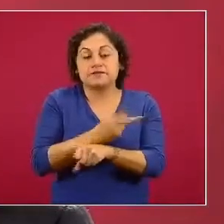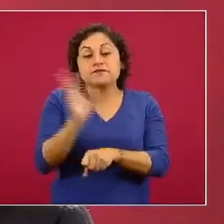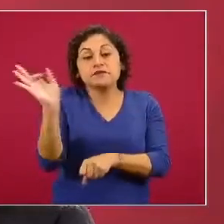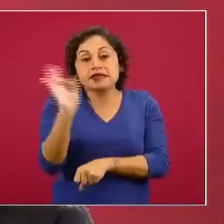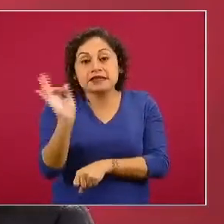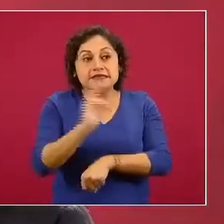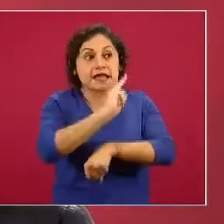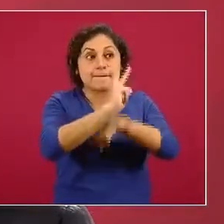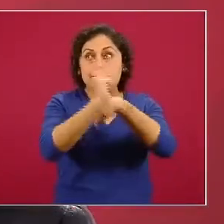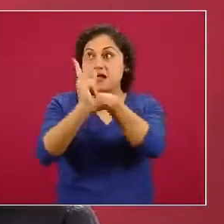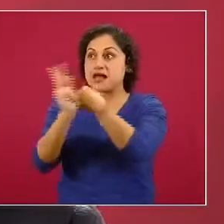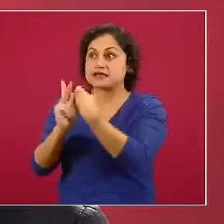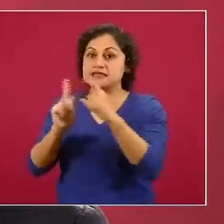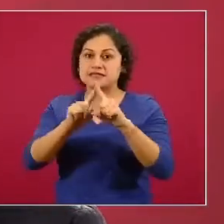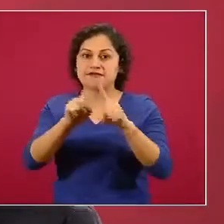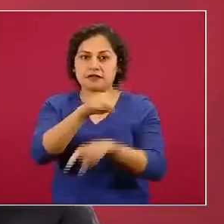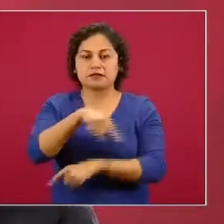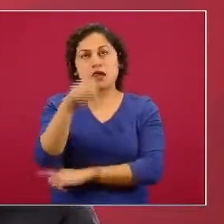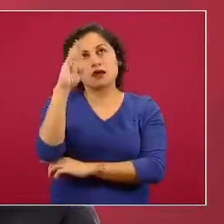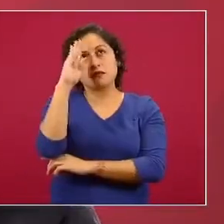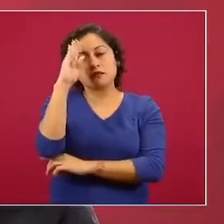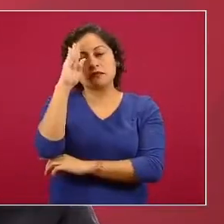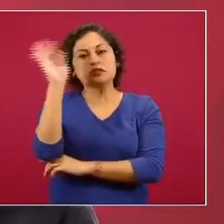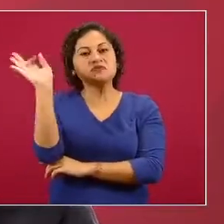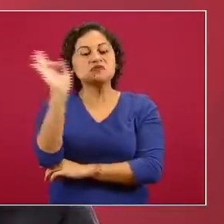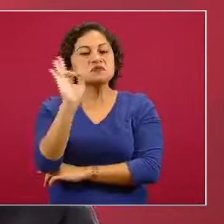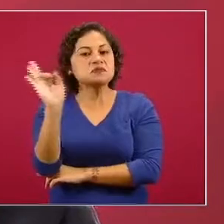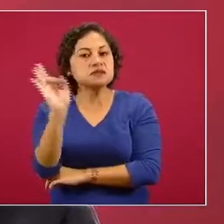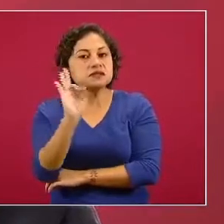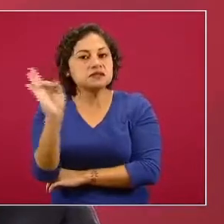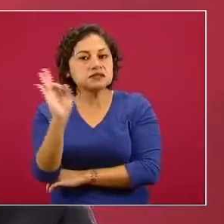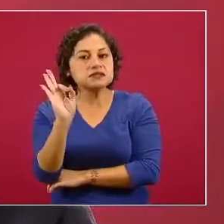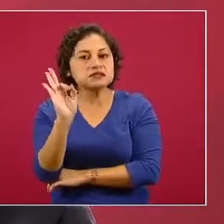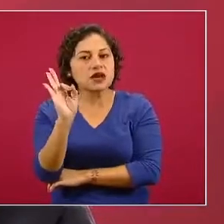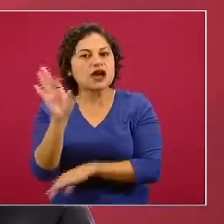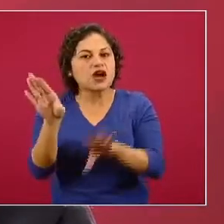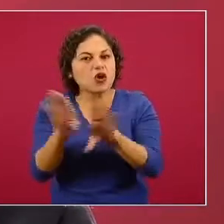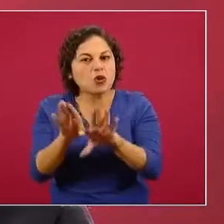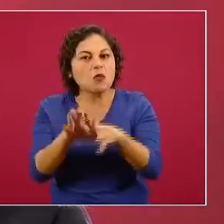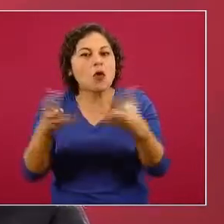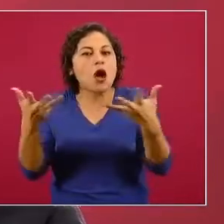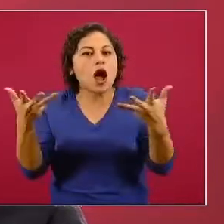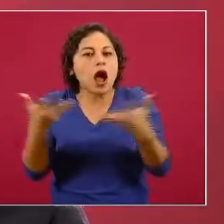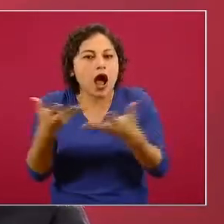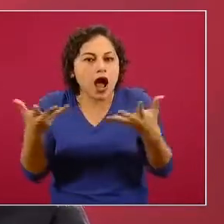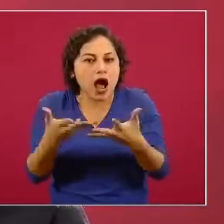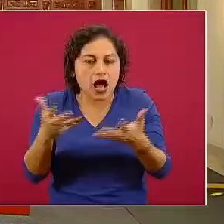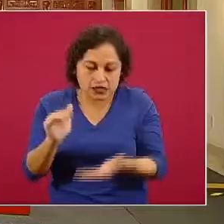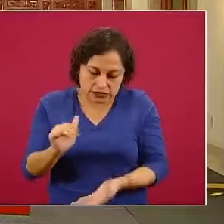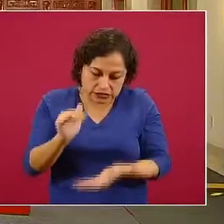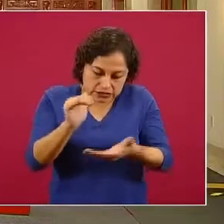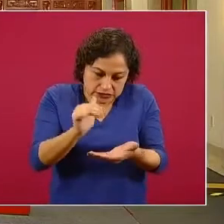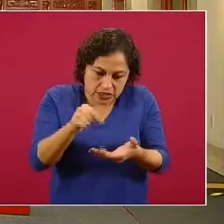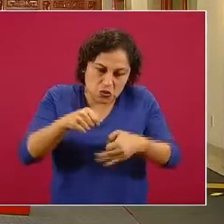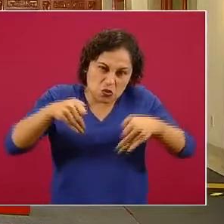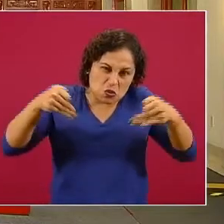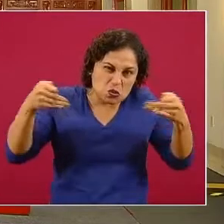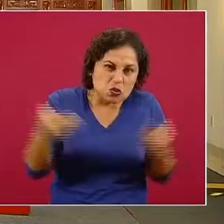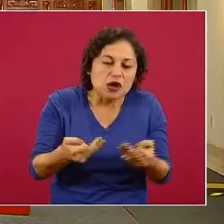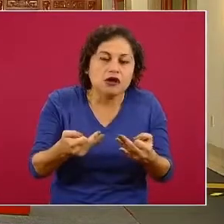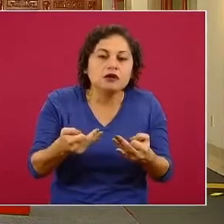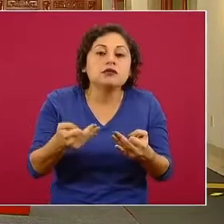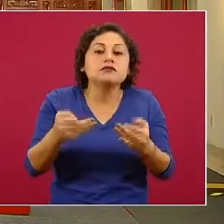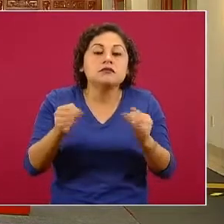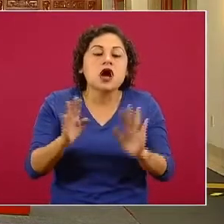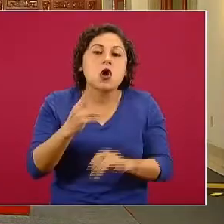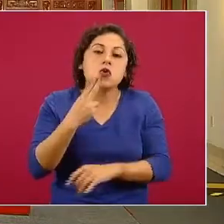posiblemente incluido México, eventualmente considerarán tener una red de ultracongelación si se estima que la tecnología